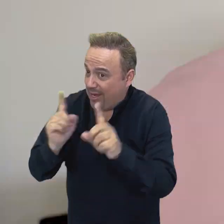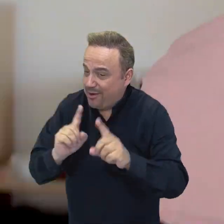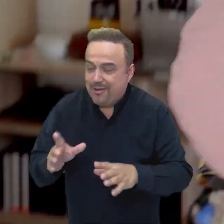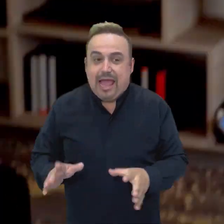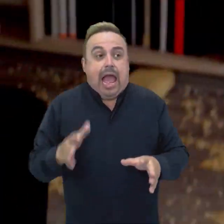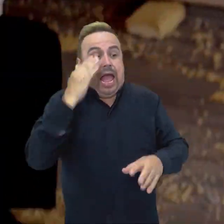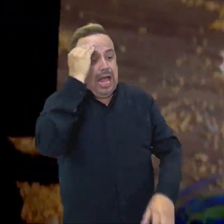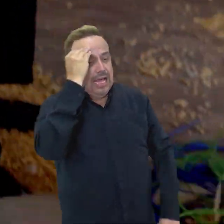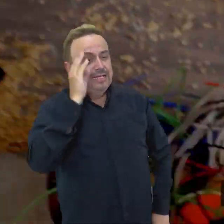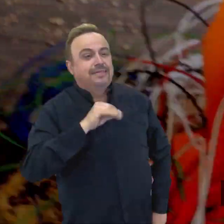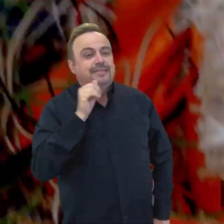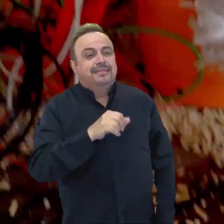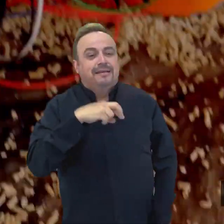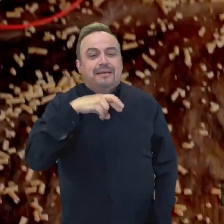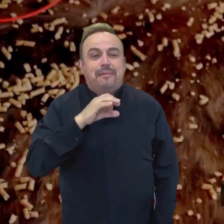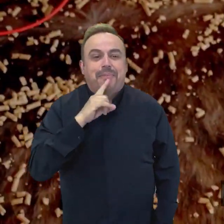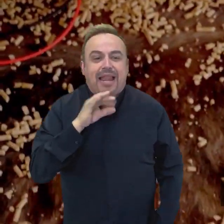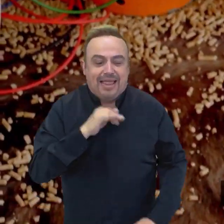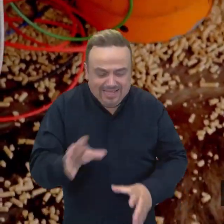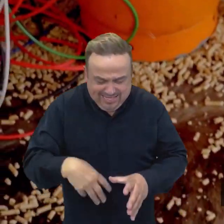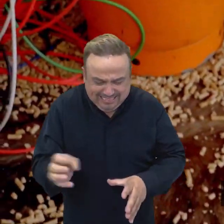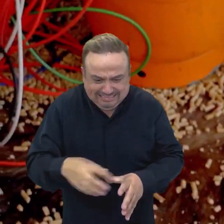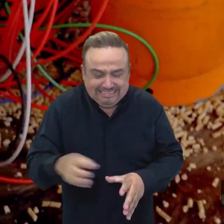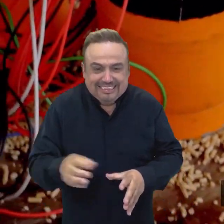¡Ah! ¡De vega! ¡El pele! Ah.